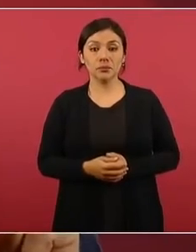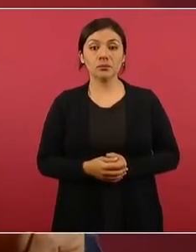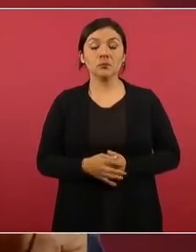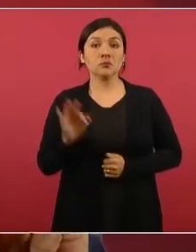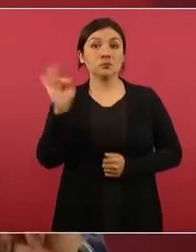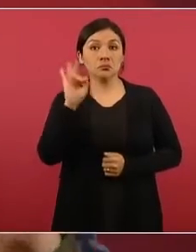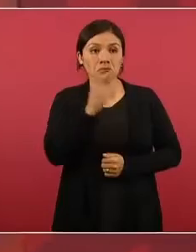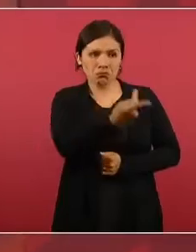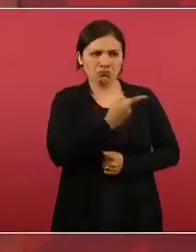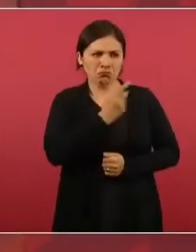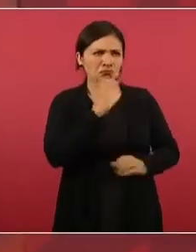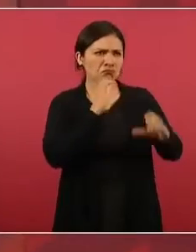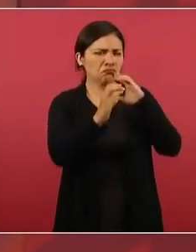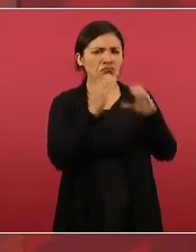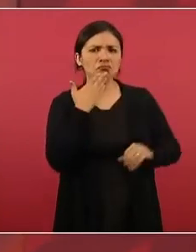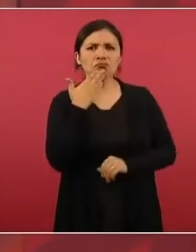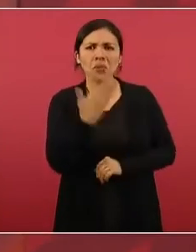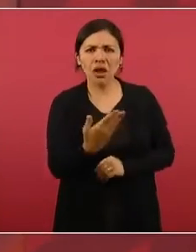mantuviésemos relación,